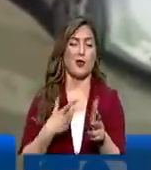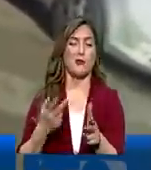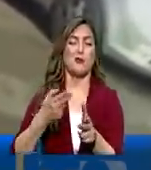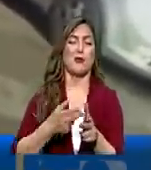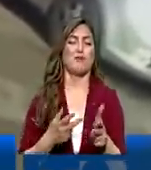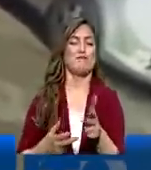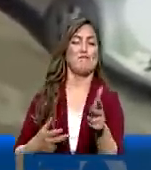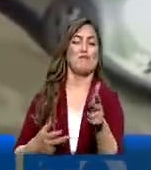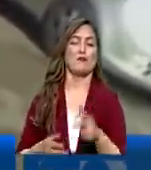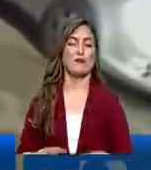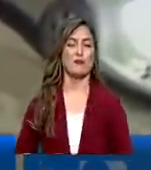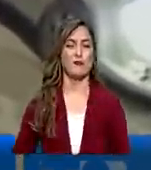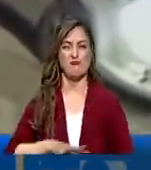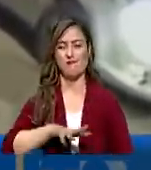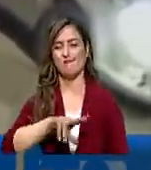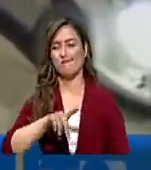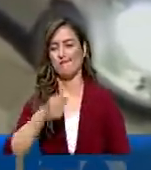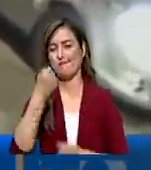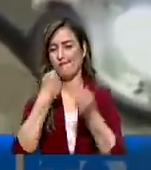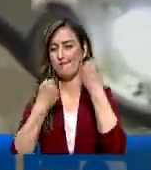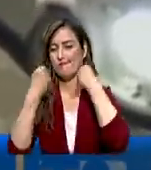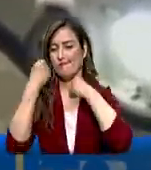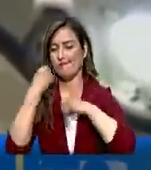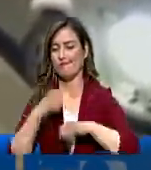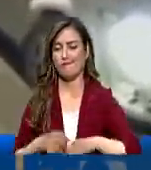de su vehículo.